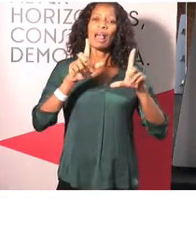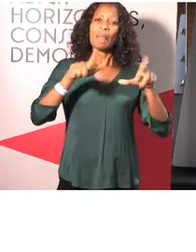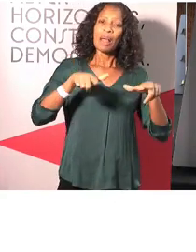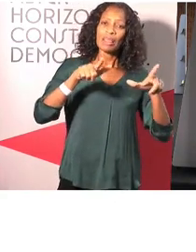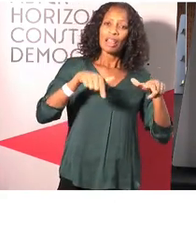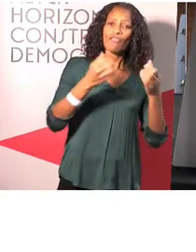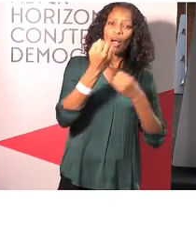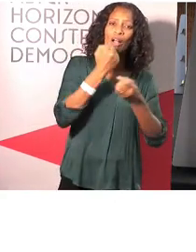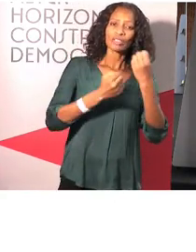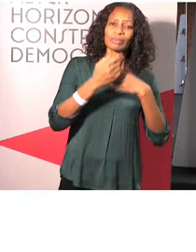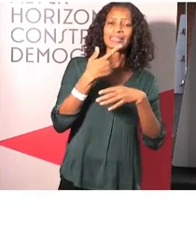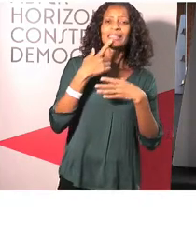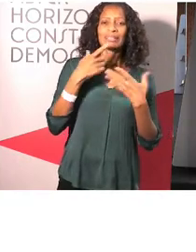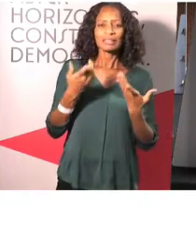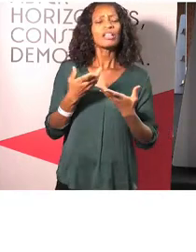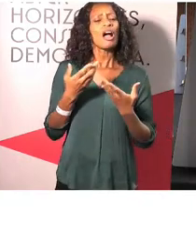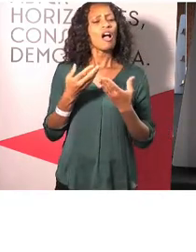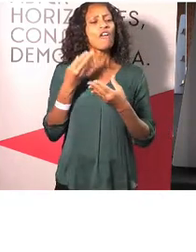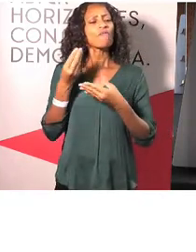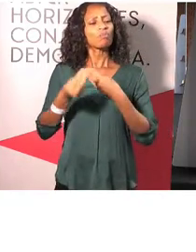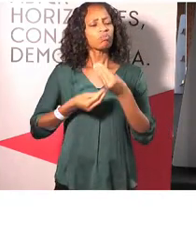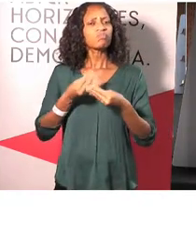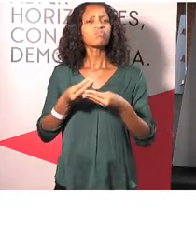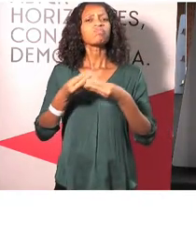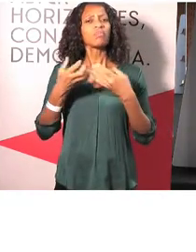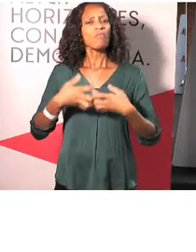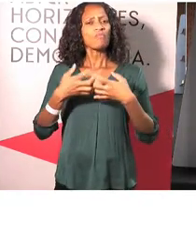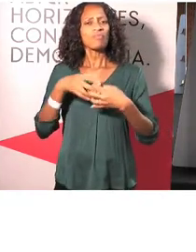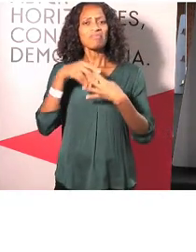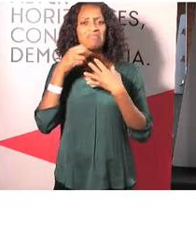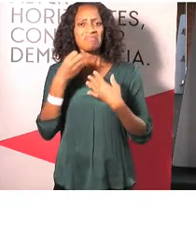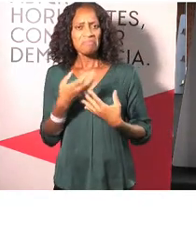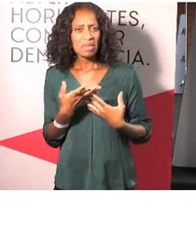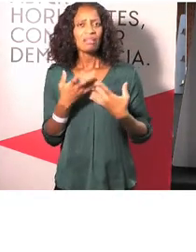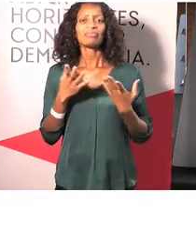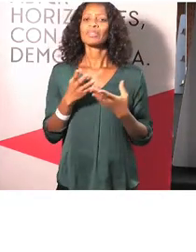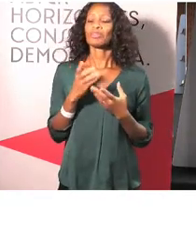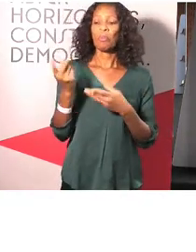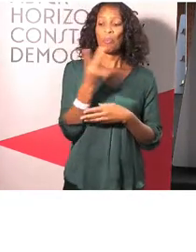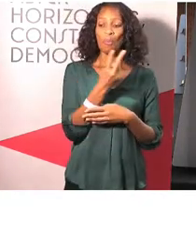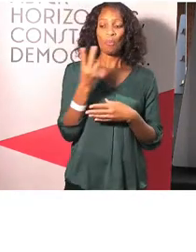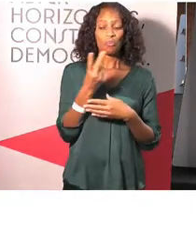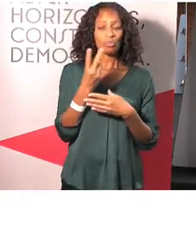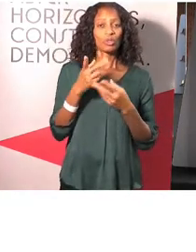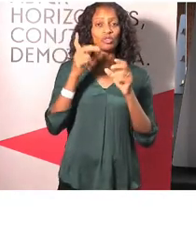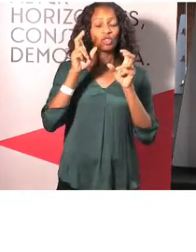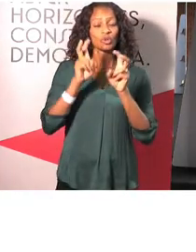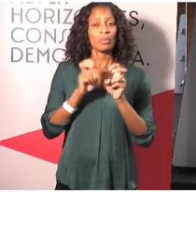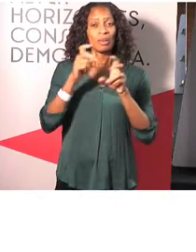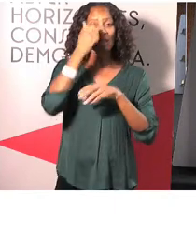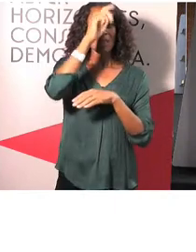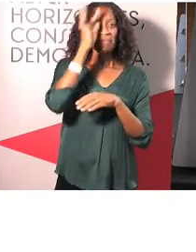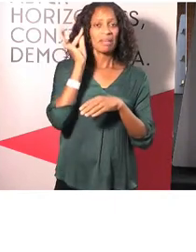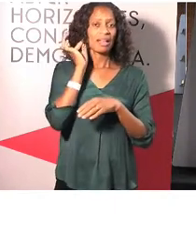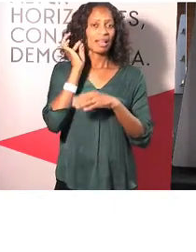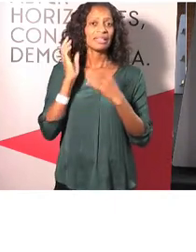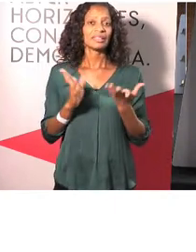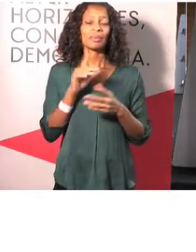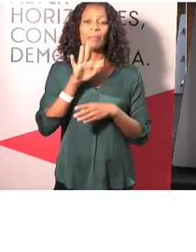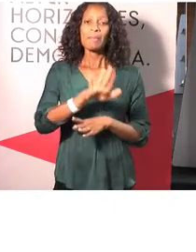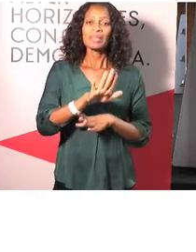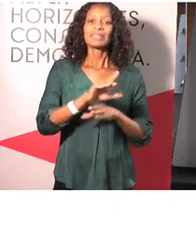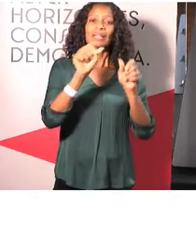mal en términos de género. Y como decía, no solamente que concebir, digamos, esta dimensión de género o cualidad feminista del modelo